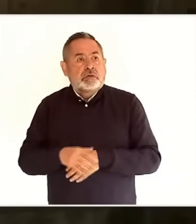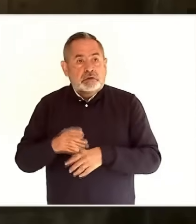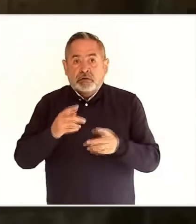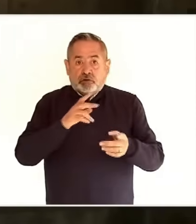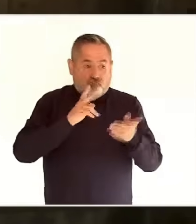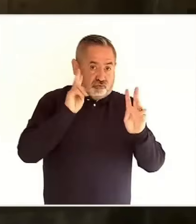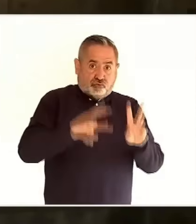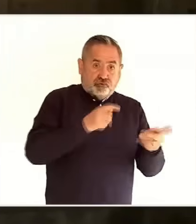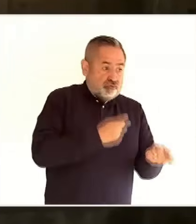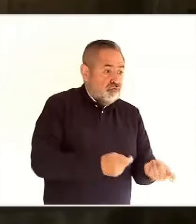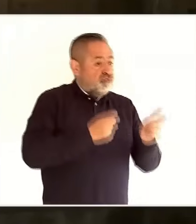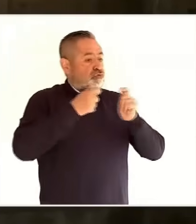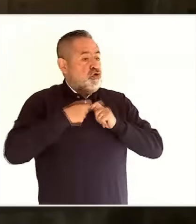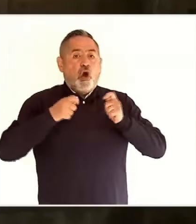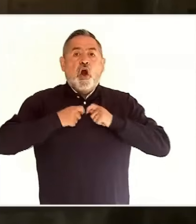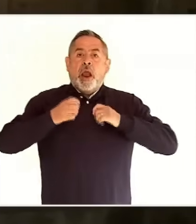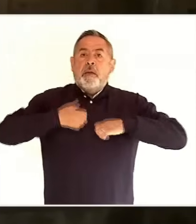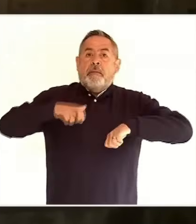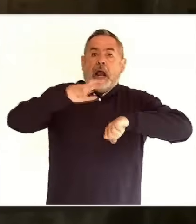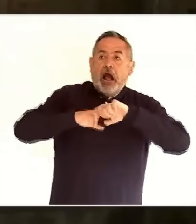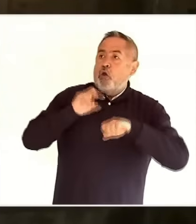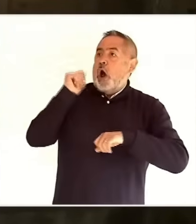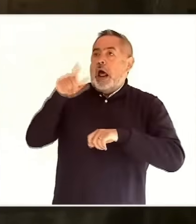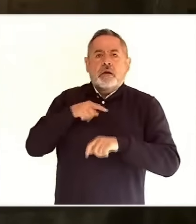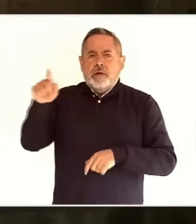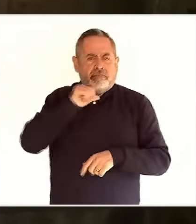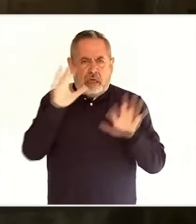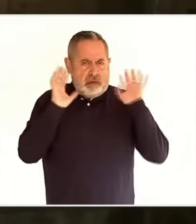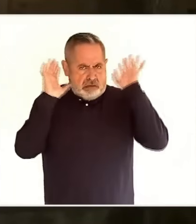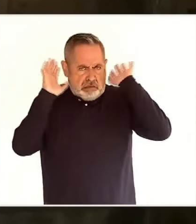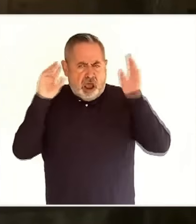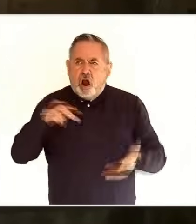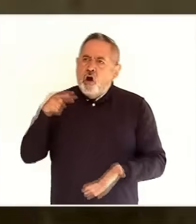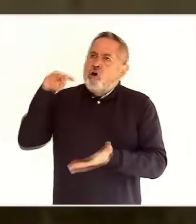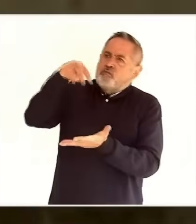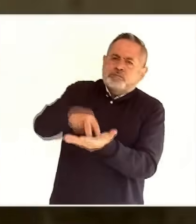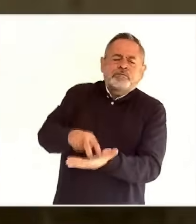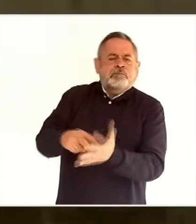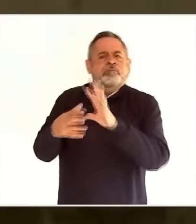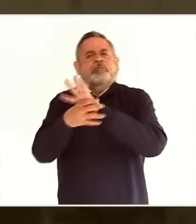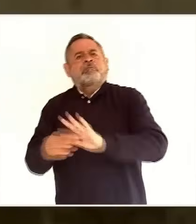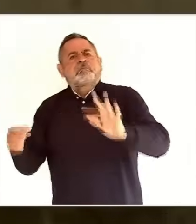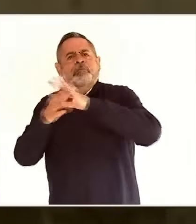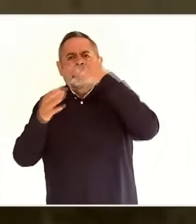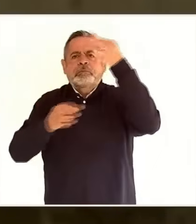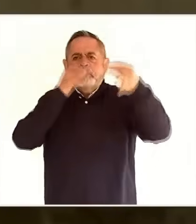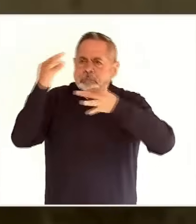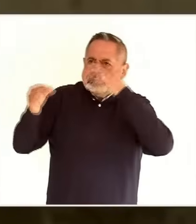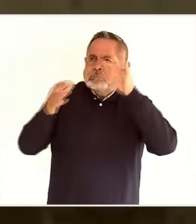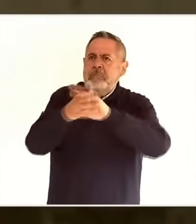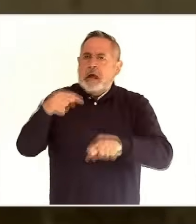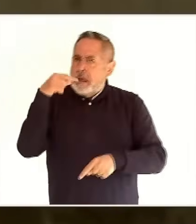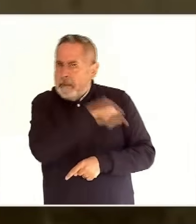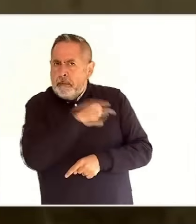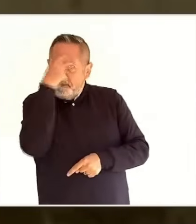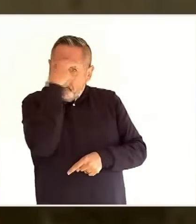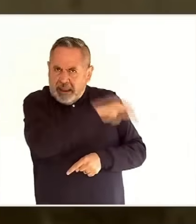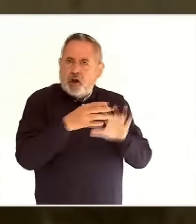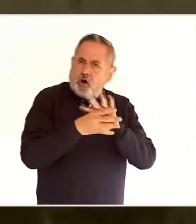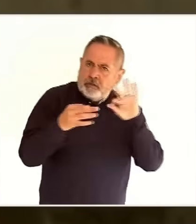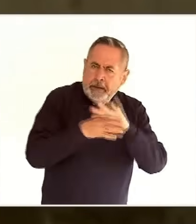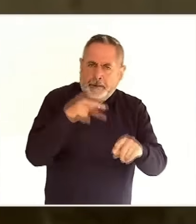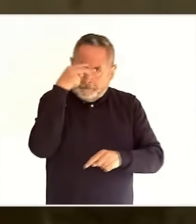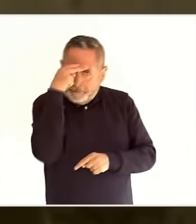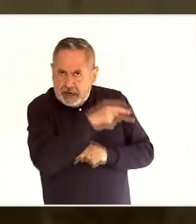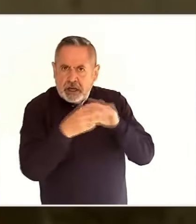oficial, pero con una autoridad moral incuestionable, se convirtió en la voz de un país herido que